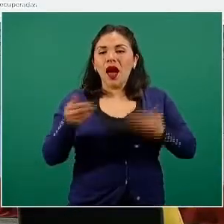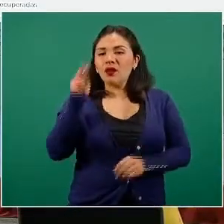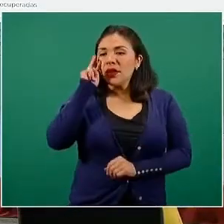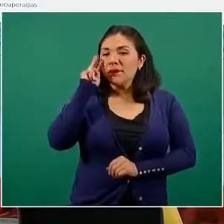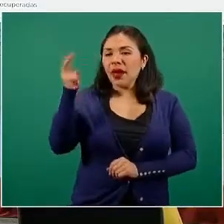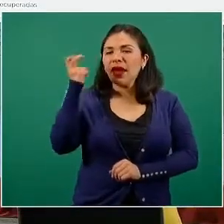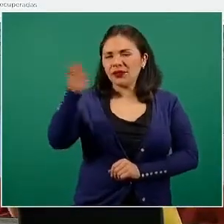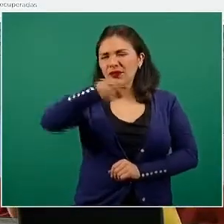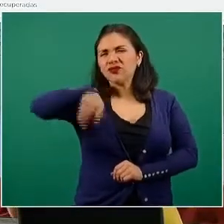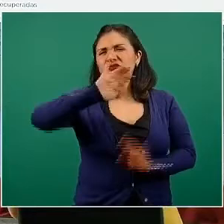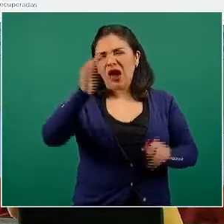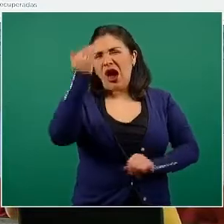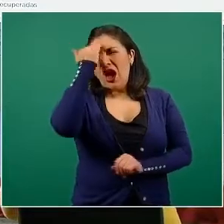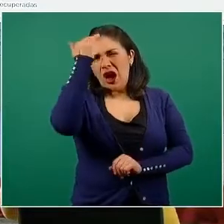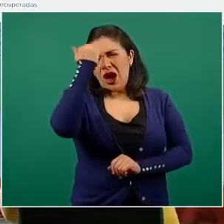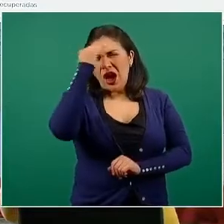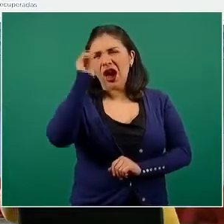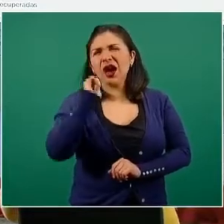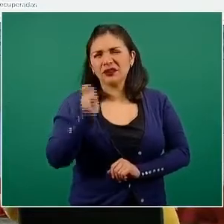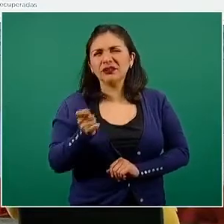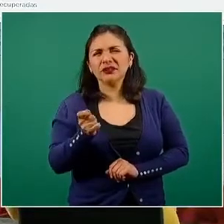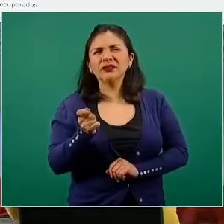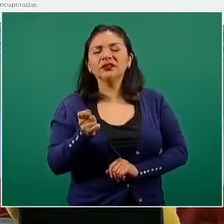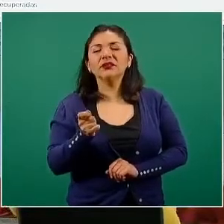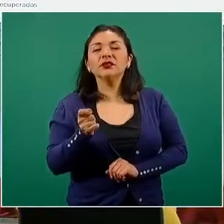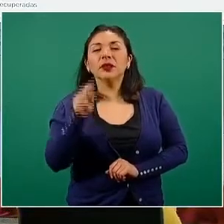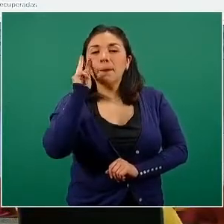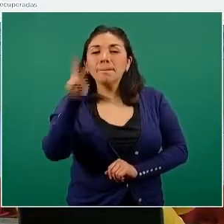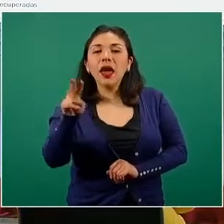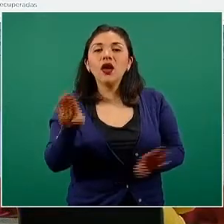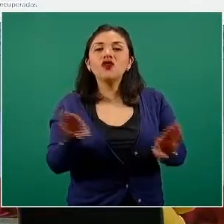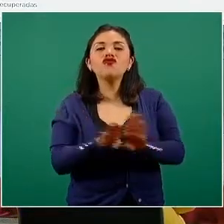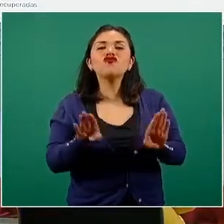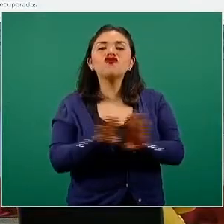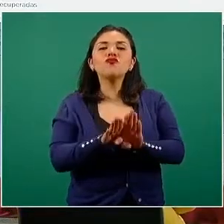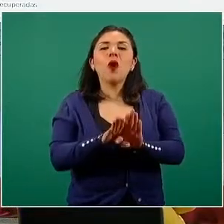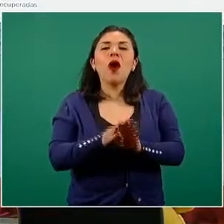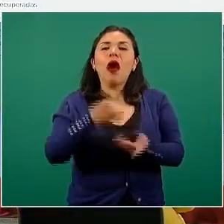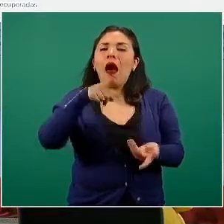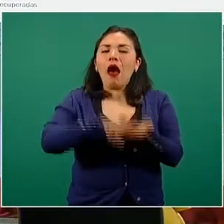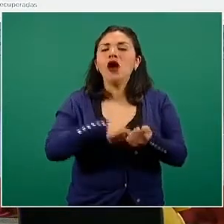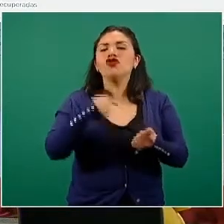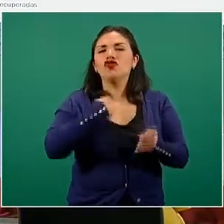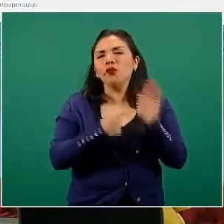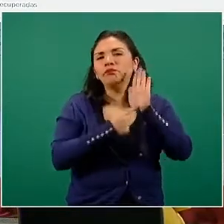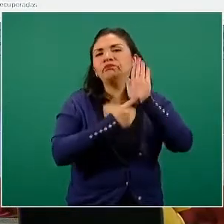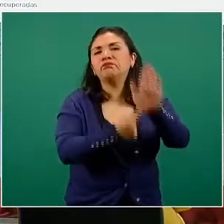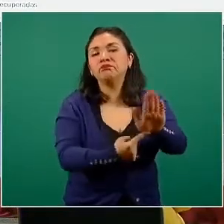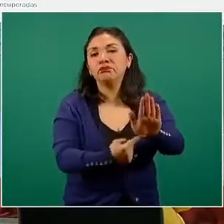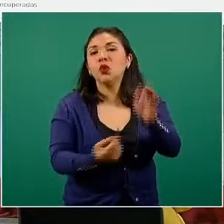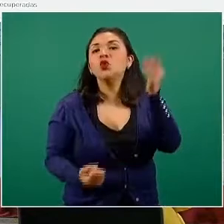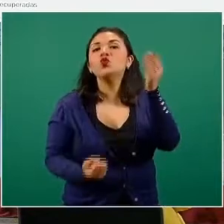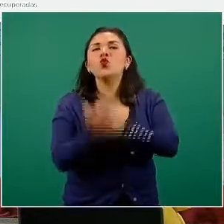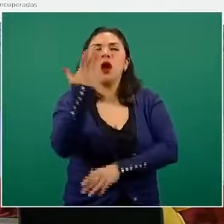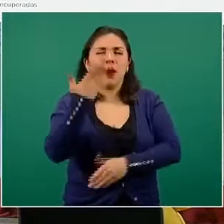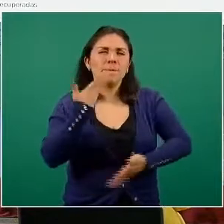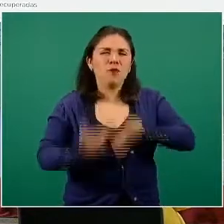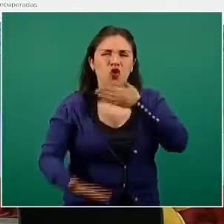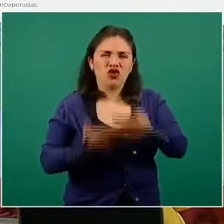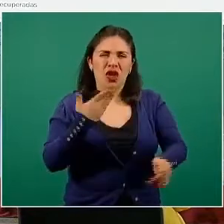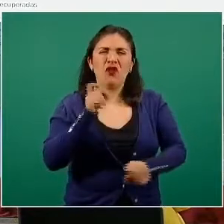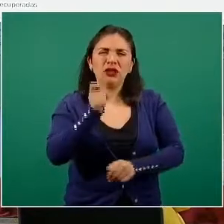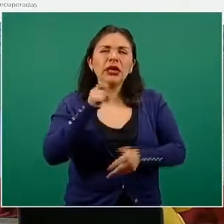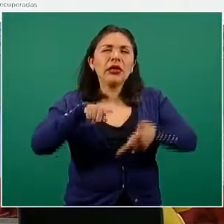están familiarizados, es en esta forma en que se está presentando en esta nueva versión que